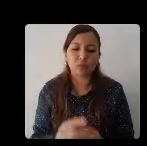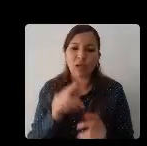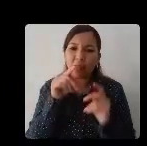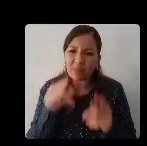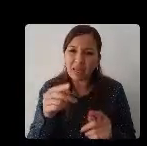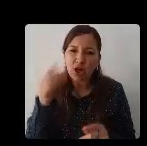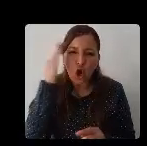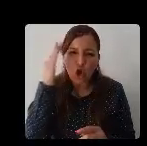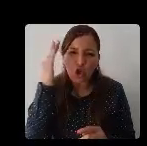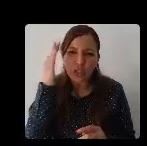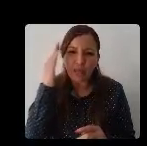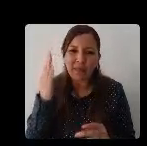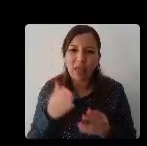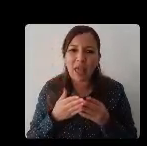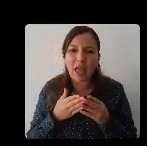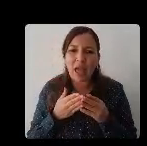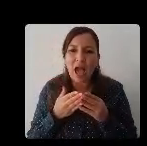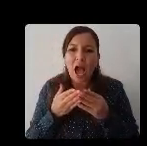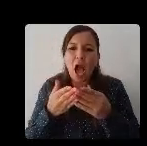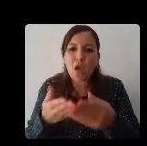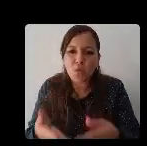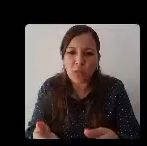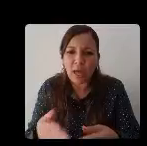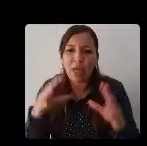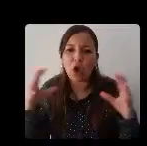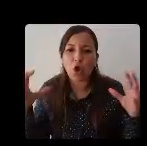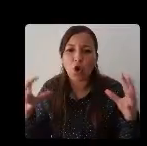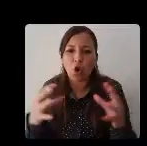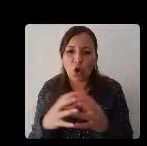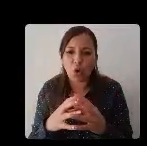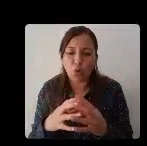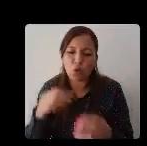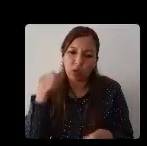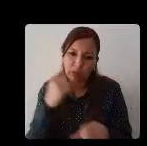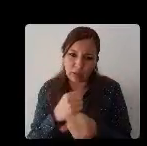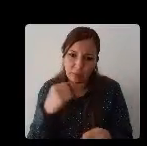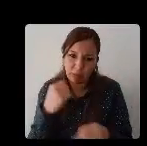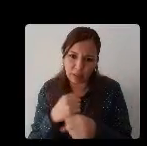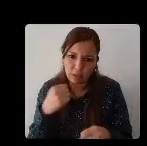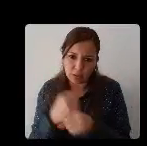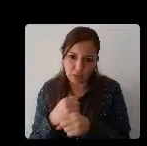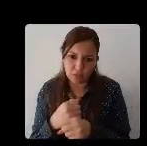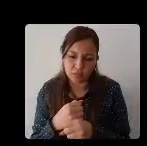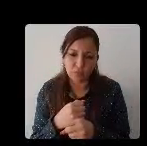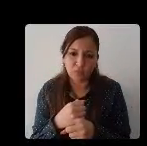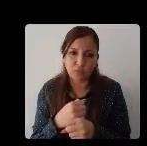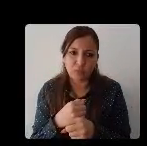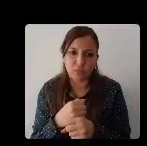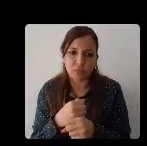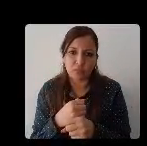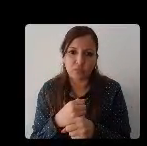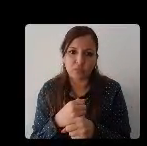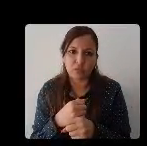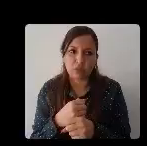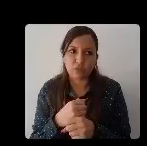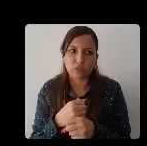dar a mí, no, muchos se dan los capos, ¿no? Quieren vivir, no, ahí les digo, no tenemos la vida